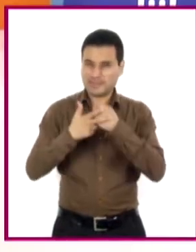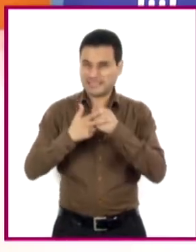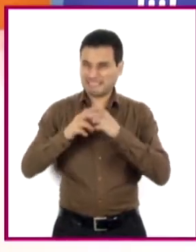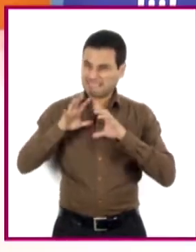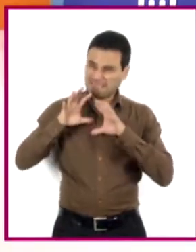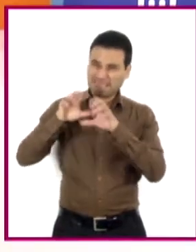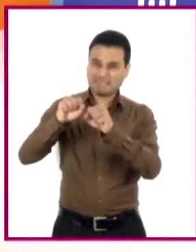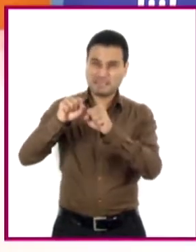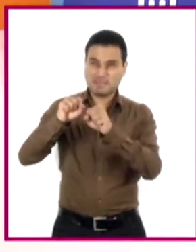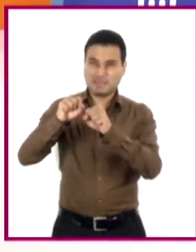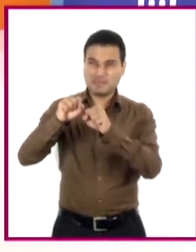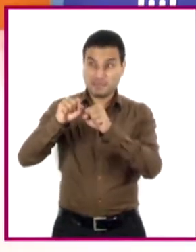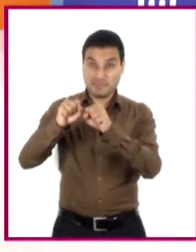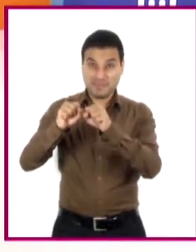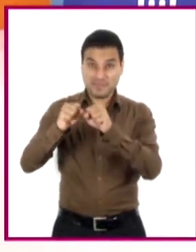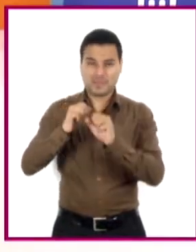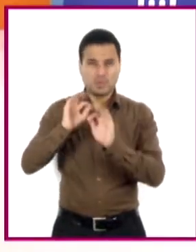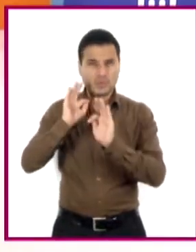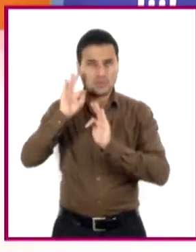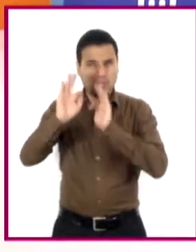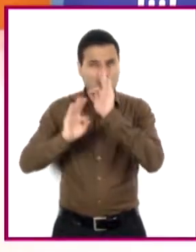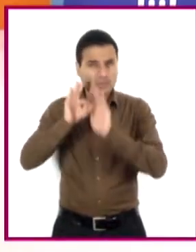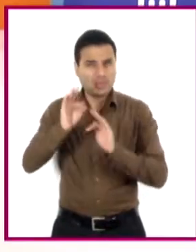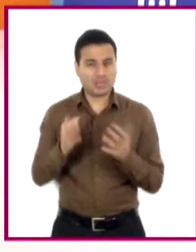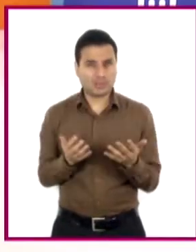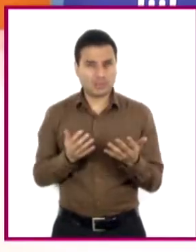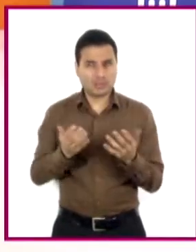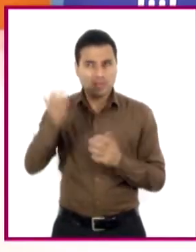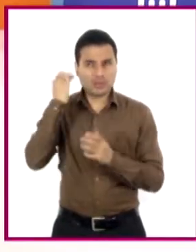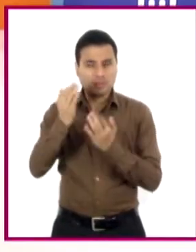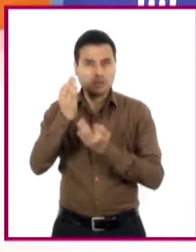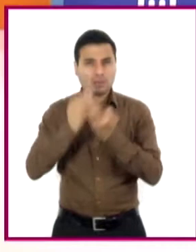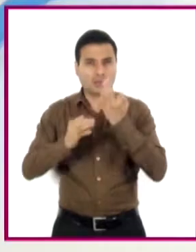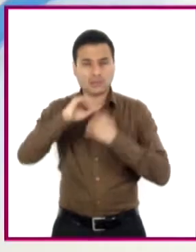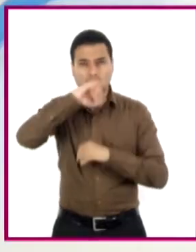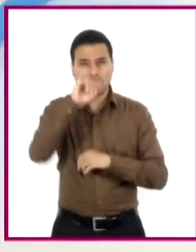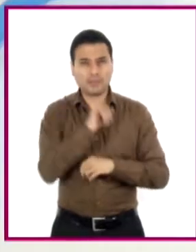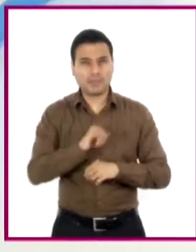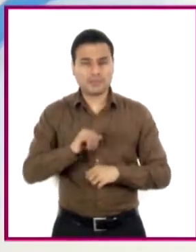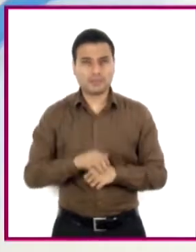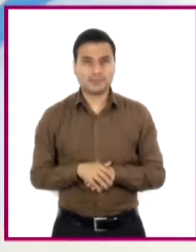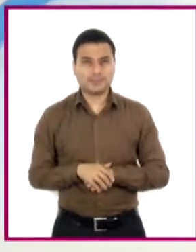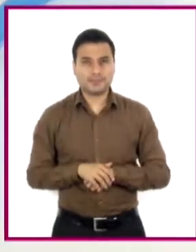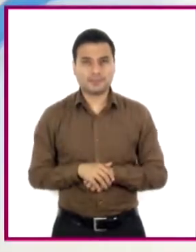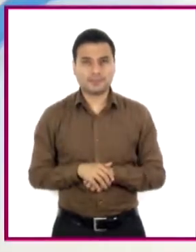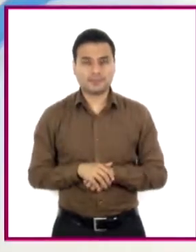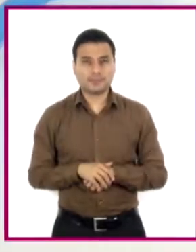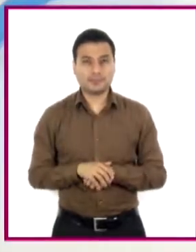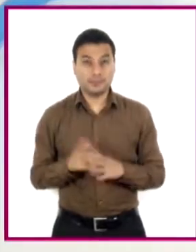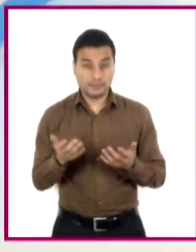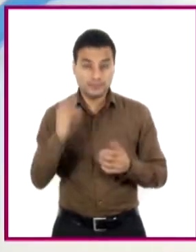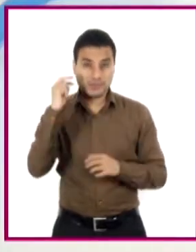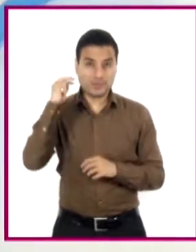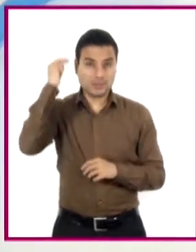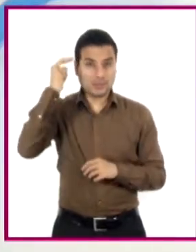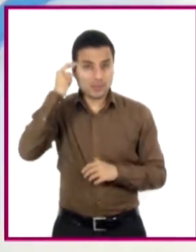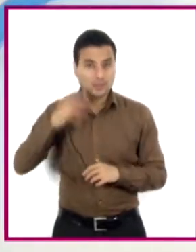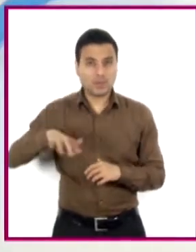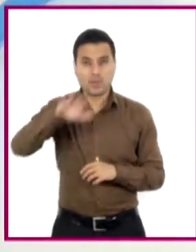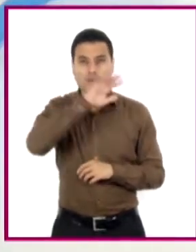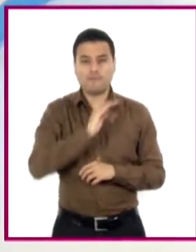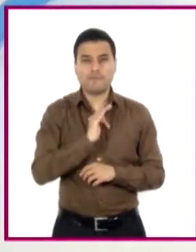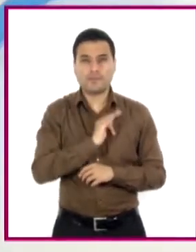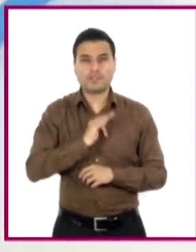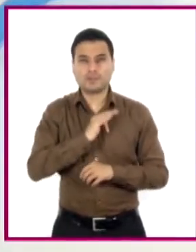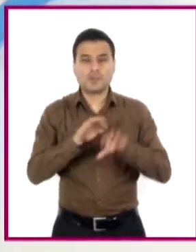que ellos no nos darían ni nos han dado a nosotros. Para la felicidad del reino es necesario